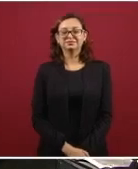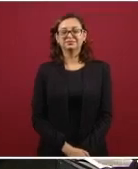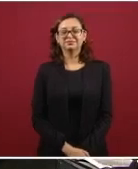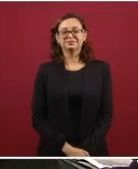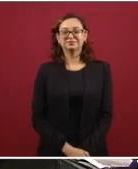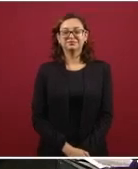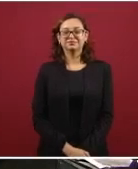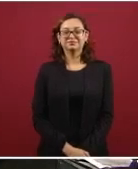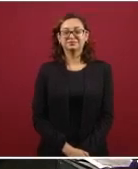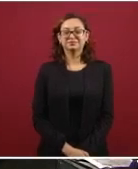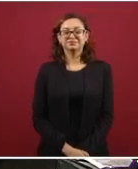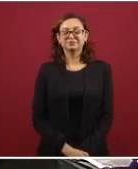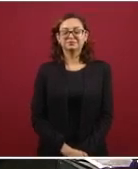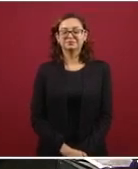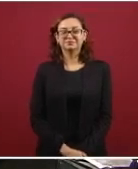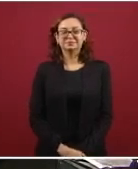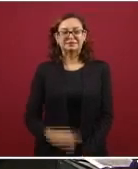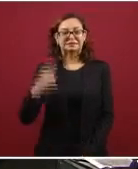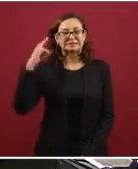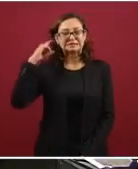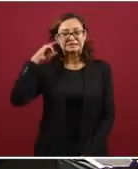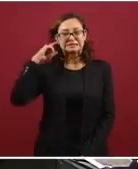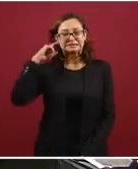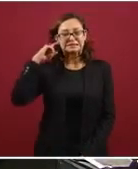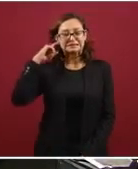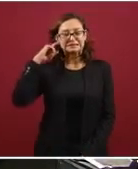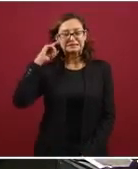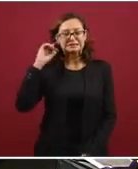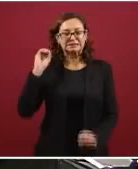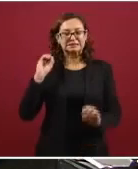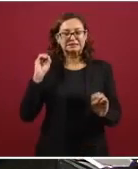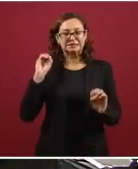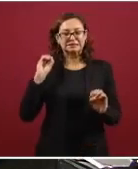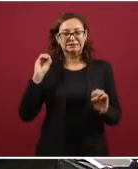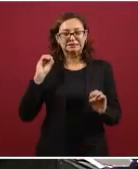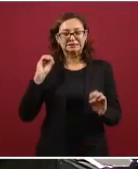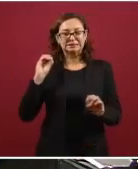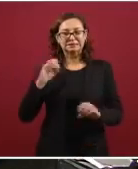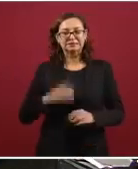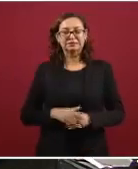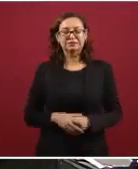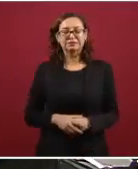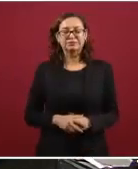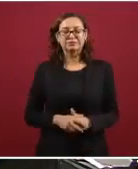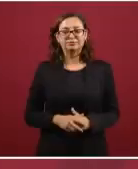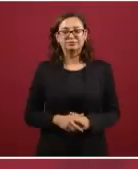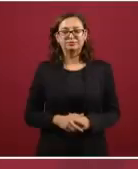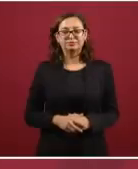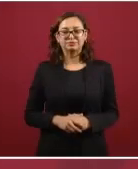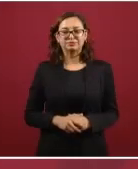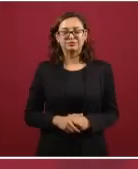porque vamos a Oaxaca, salimos como a las